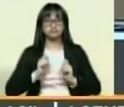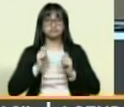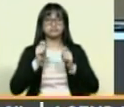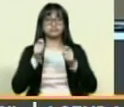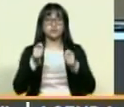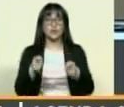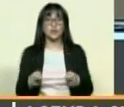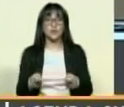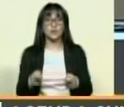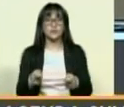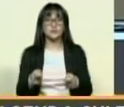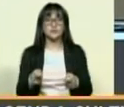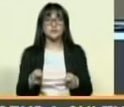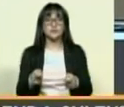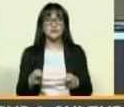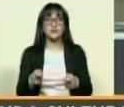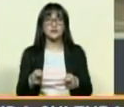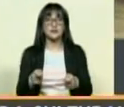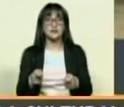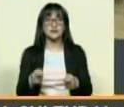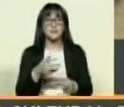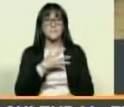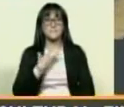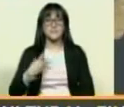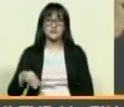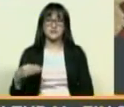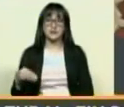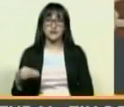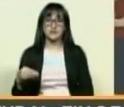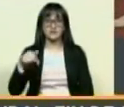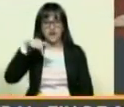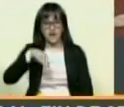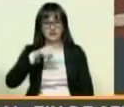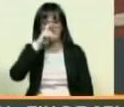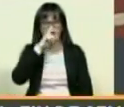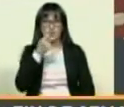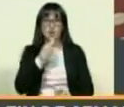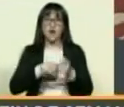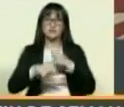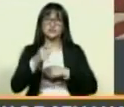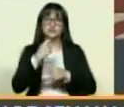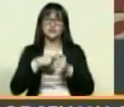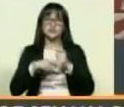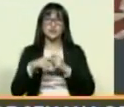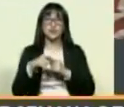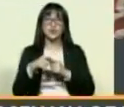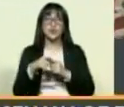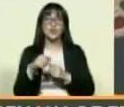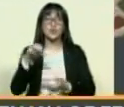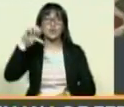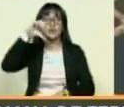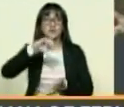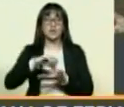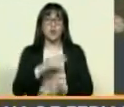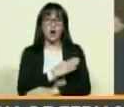la República de Nicaragua la presidencia para este año de la Asociación de Estados del Caribe.